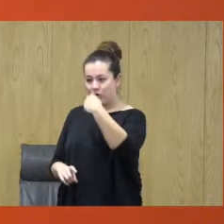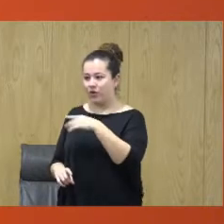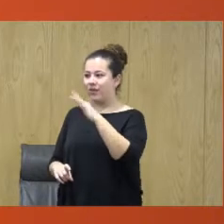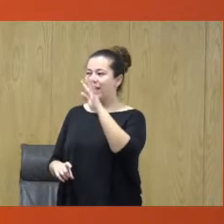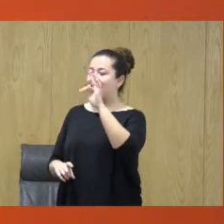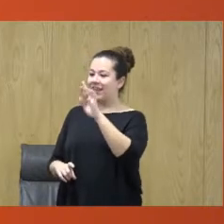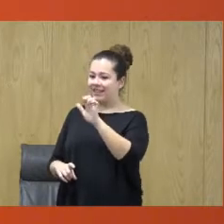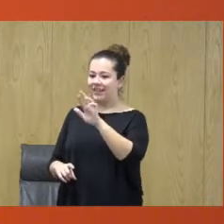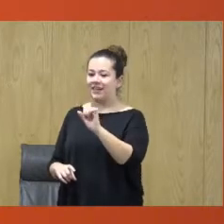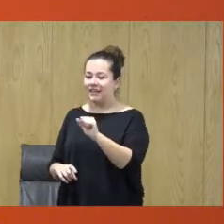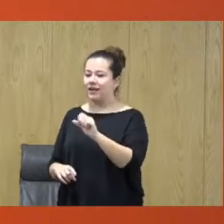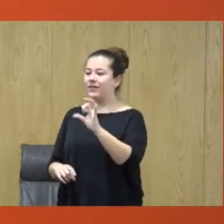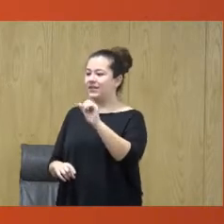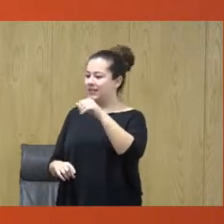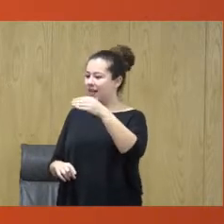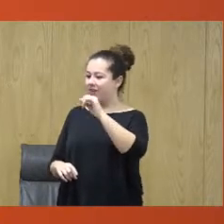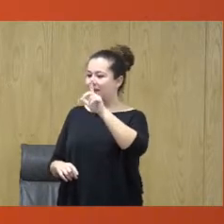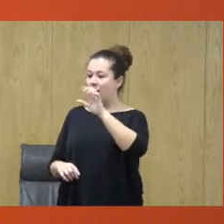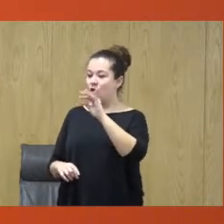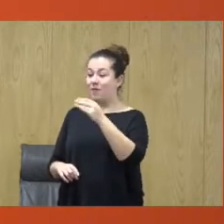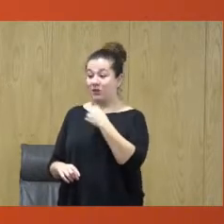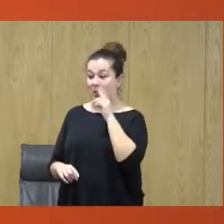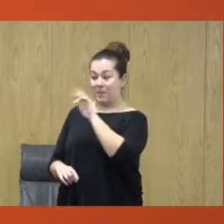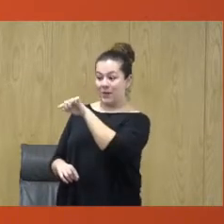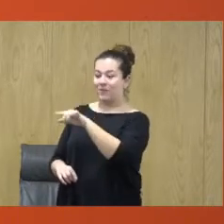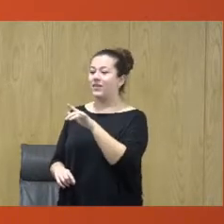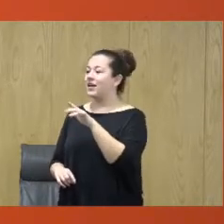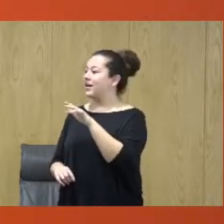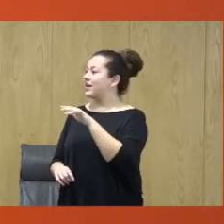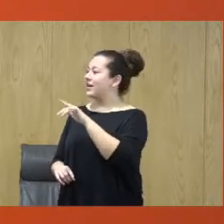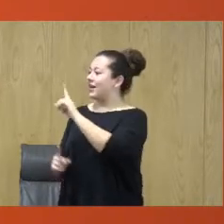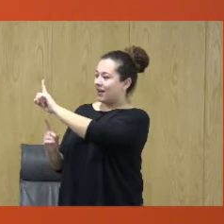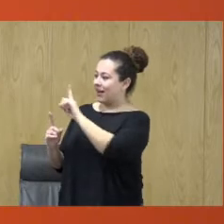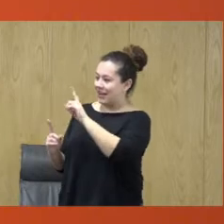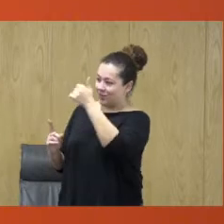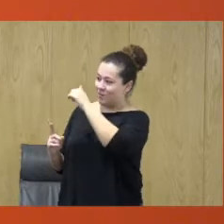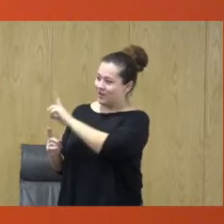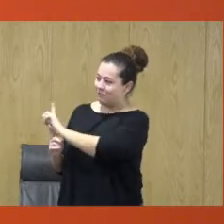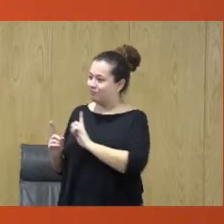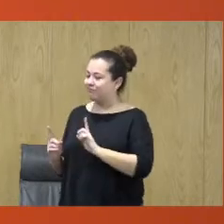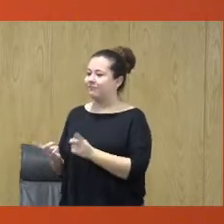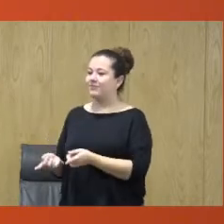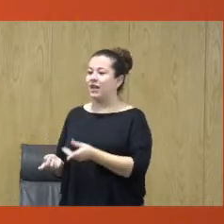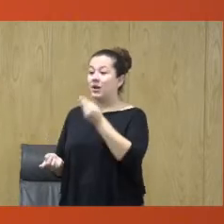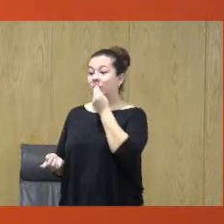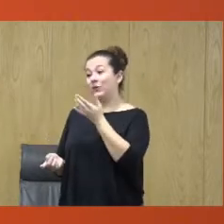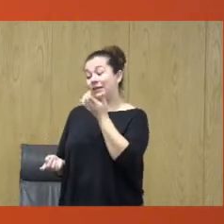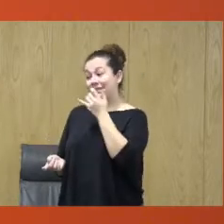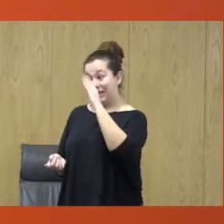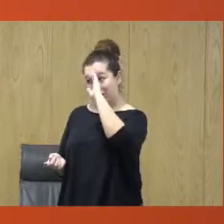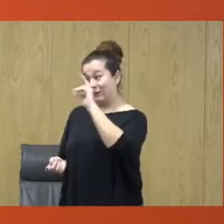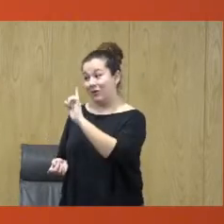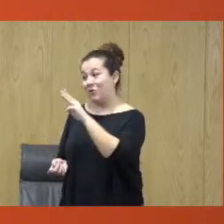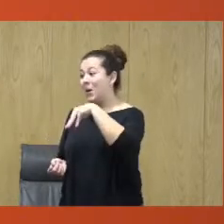Sabina Lobato, que la veo por ahí, a Jesús Hernández, que acaba de entrar, y a, bueno, si no saludo a Milagros, pues es